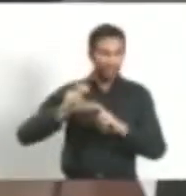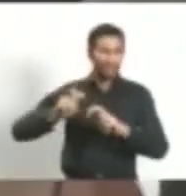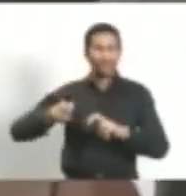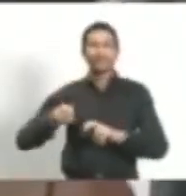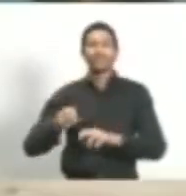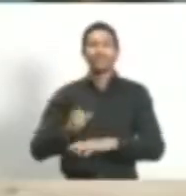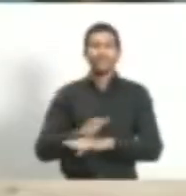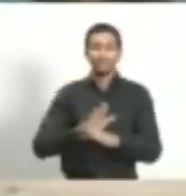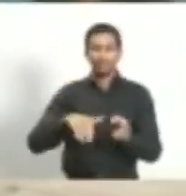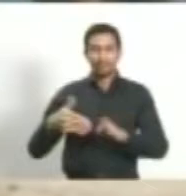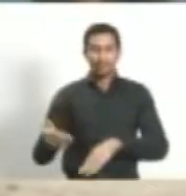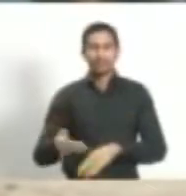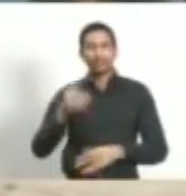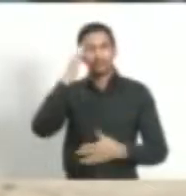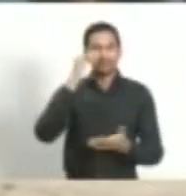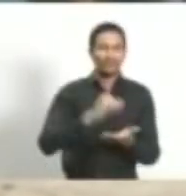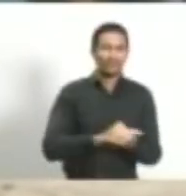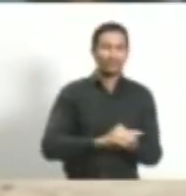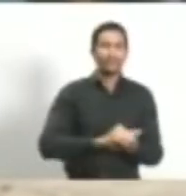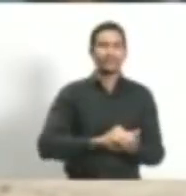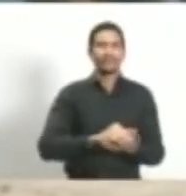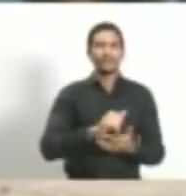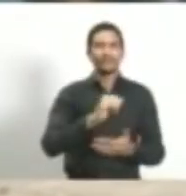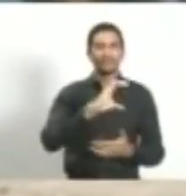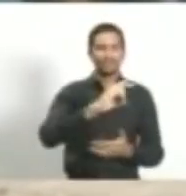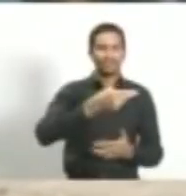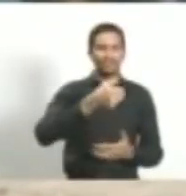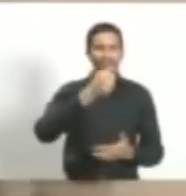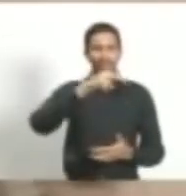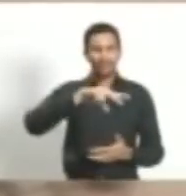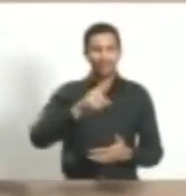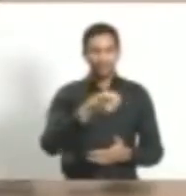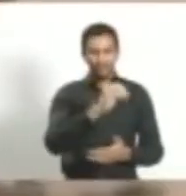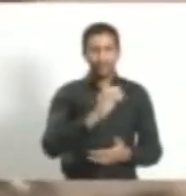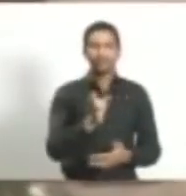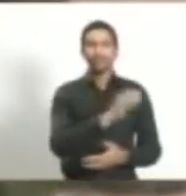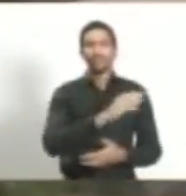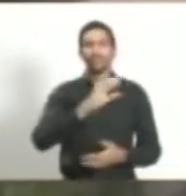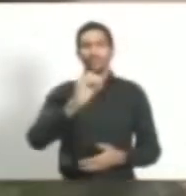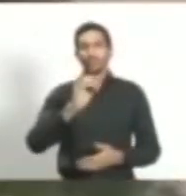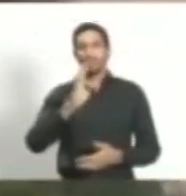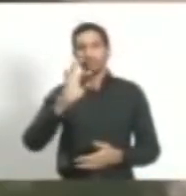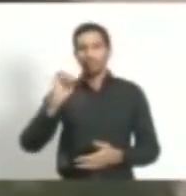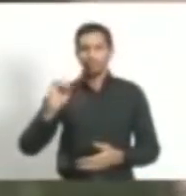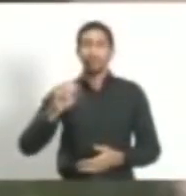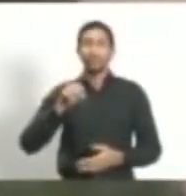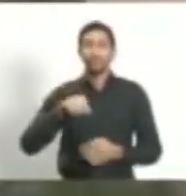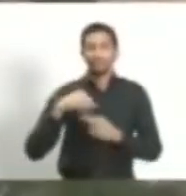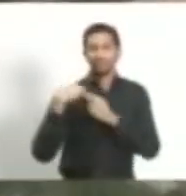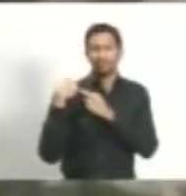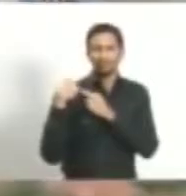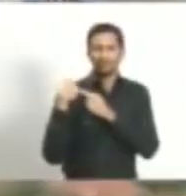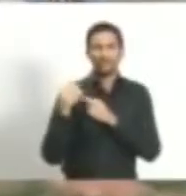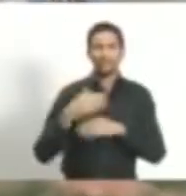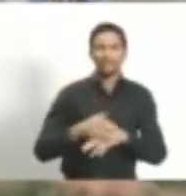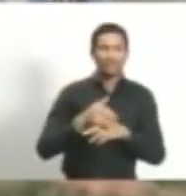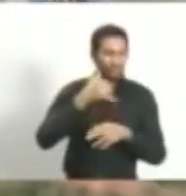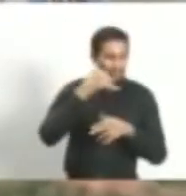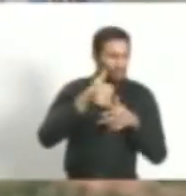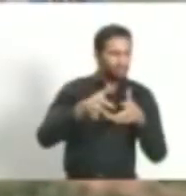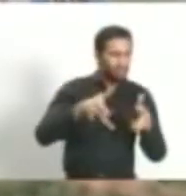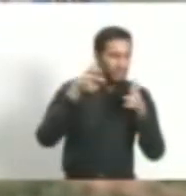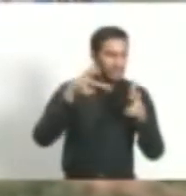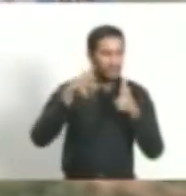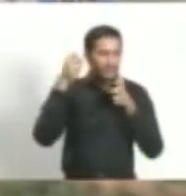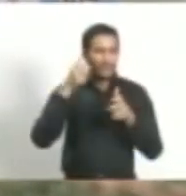Chango Uoto, integrante de la banda delincuencial del Clan del Golfo, quien sería el encargado de realizar las extorsiones y homicidios en el sur del Cesar y